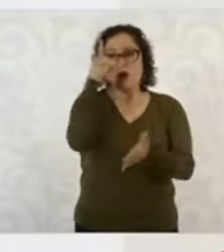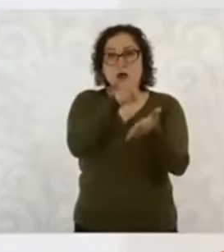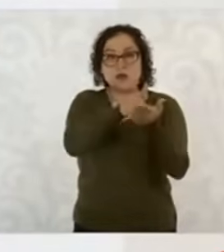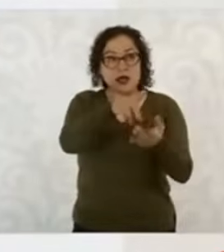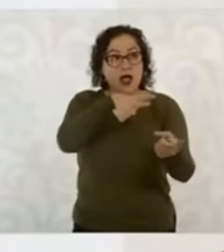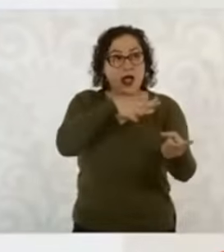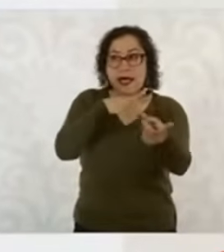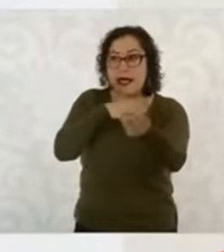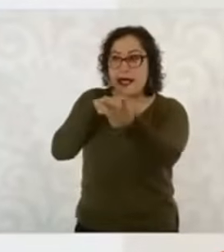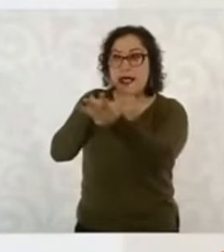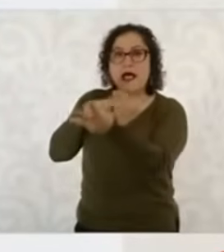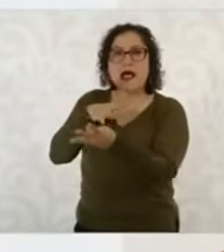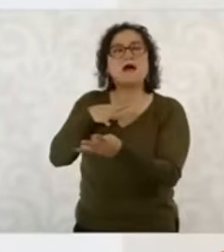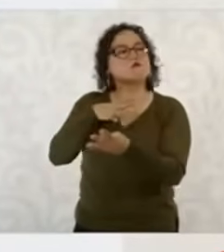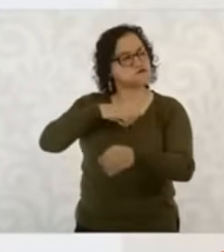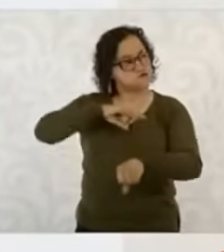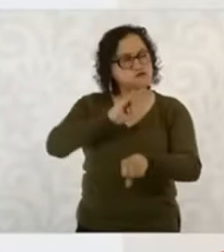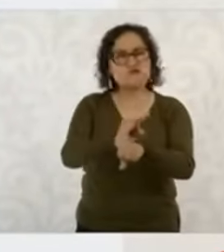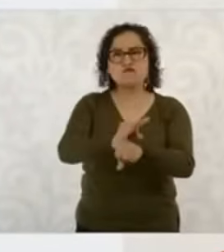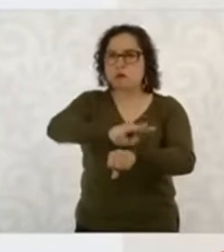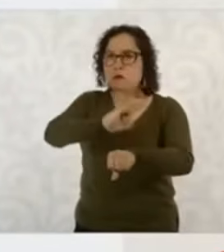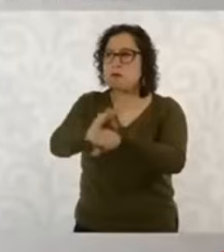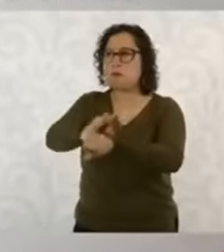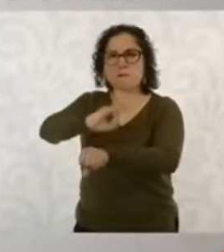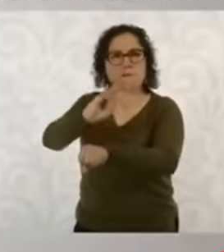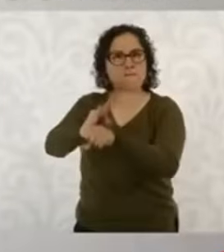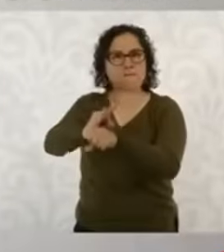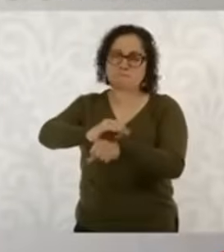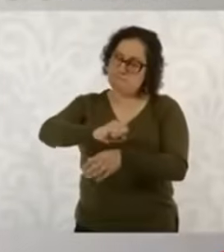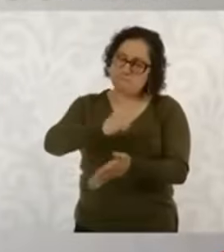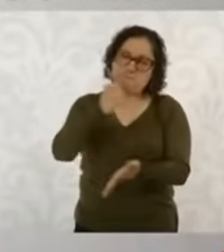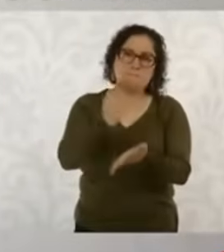mismo tiempo garantizada la inversión.